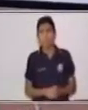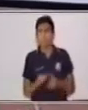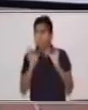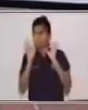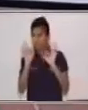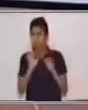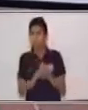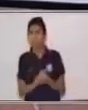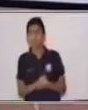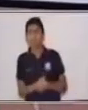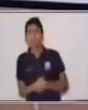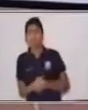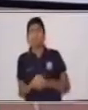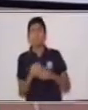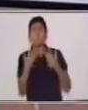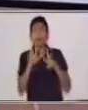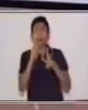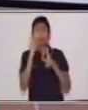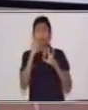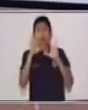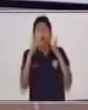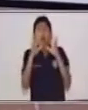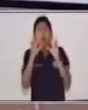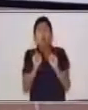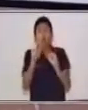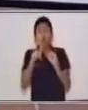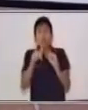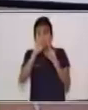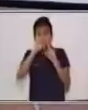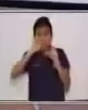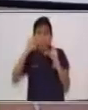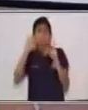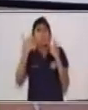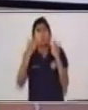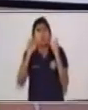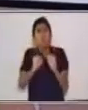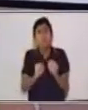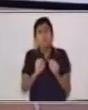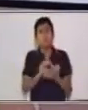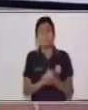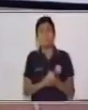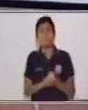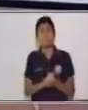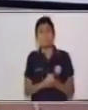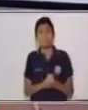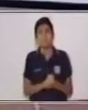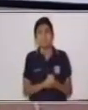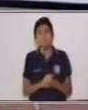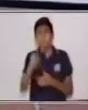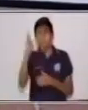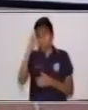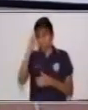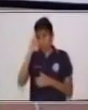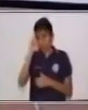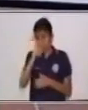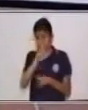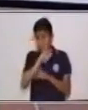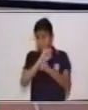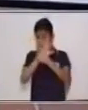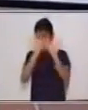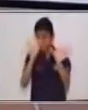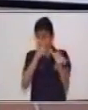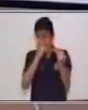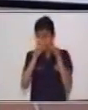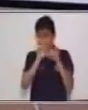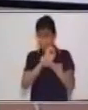Muy bien, ya vamos a conocer en dónde van a actuar estas conjunciones coordinantes. Recordemos, les acabo de